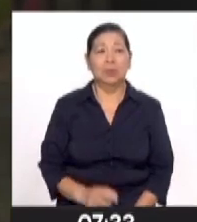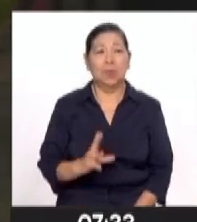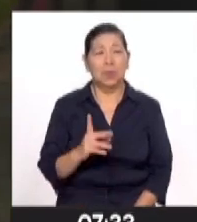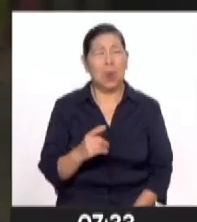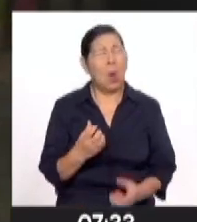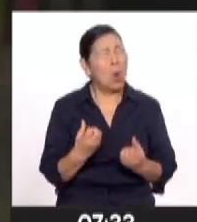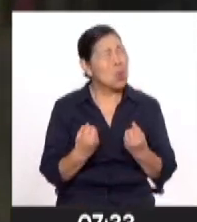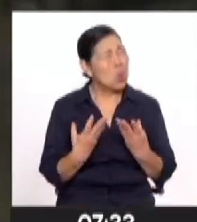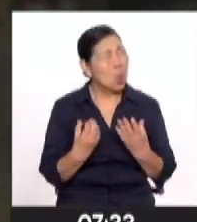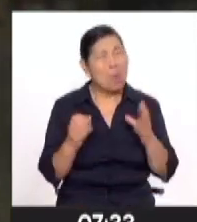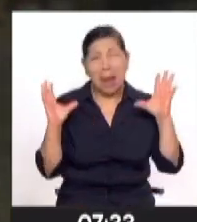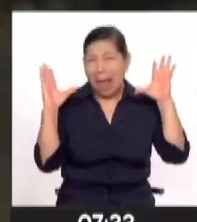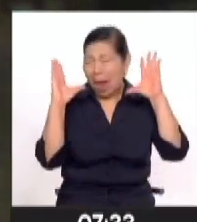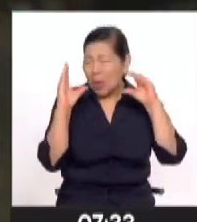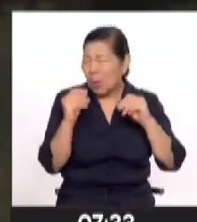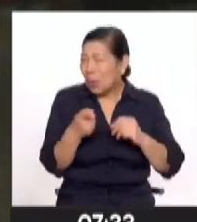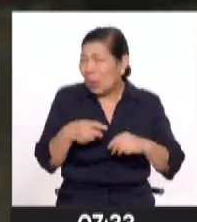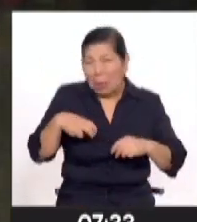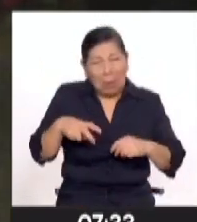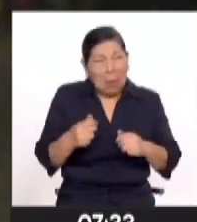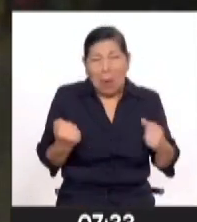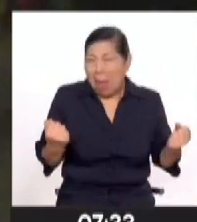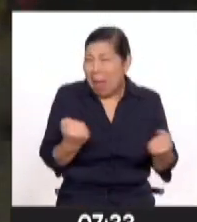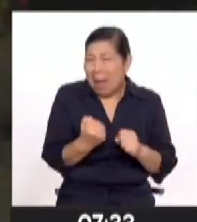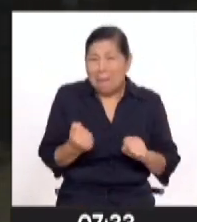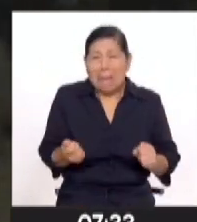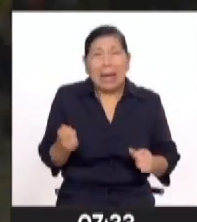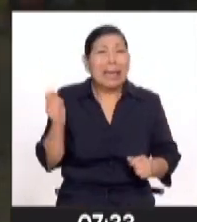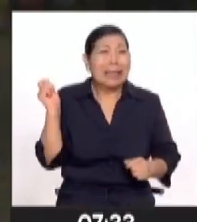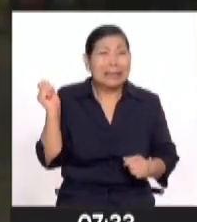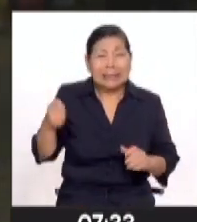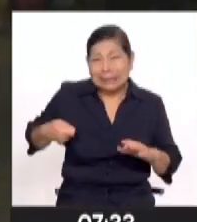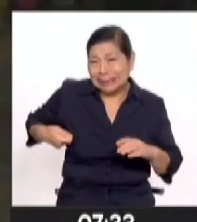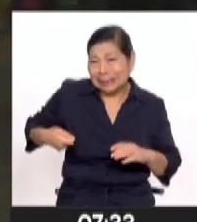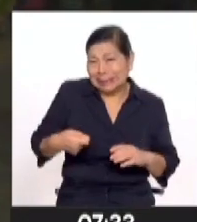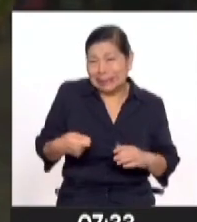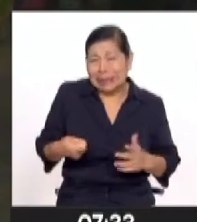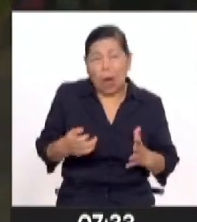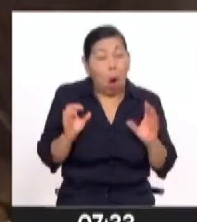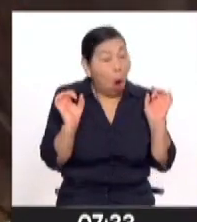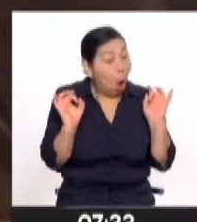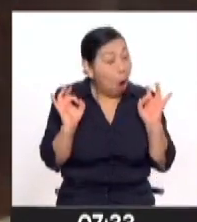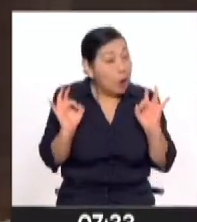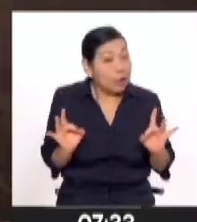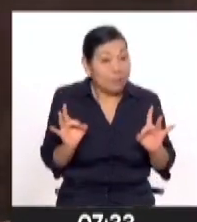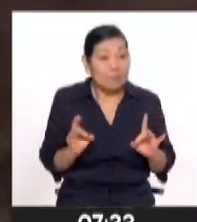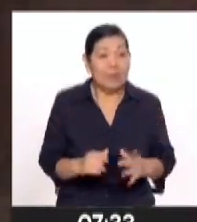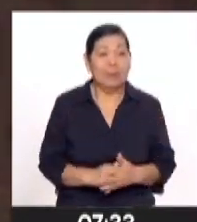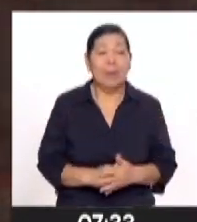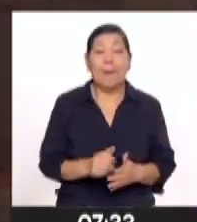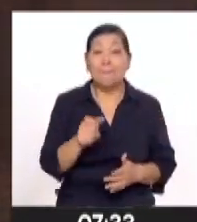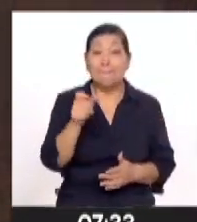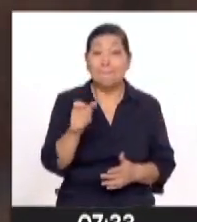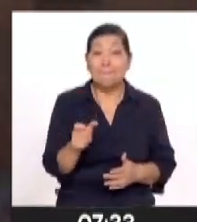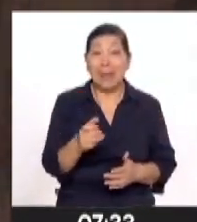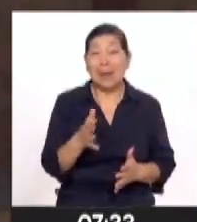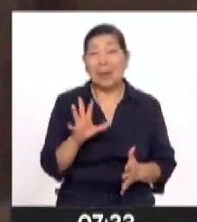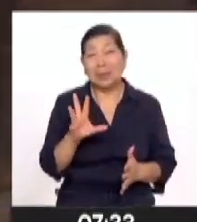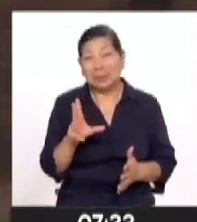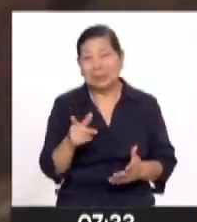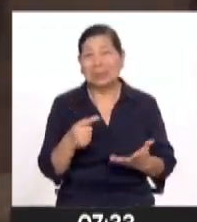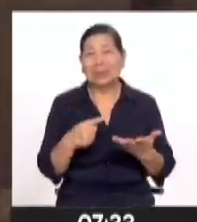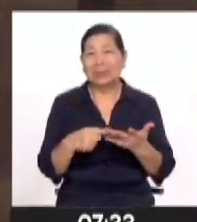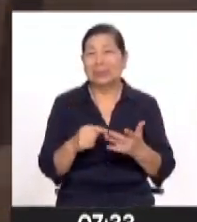roban demasiado. En la noche usted no puede pasar porque le meten chaveta. Es horrible, horrible. Personas de mal